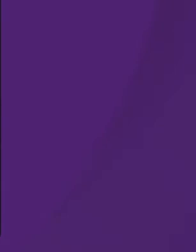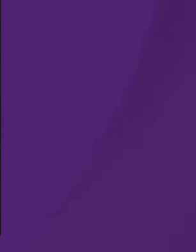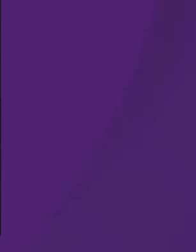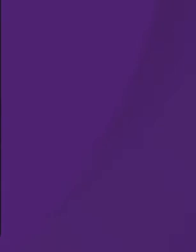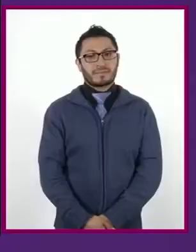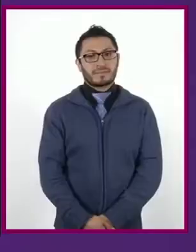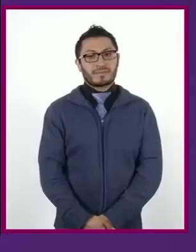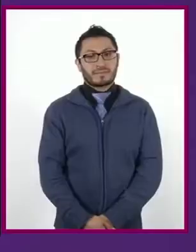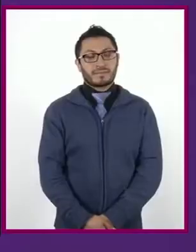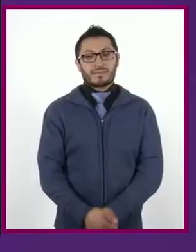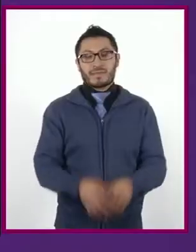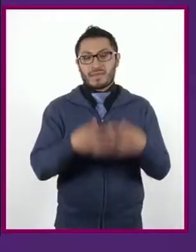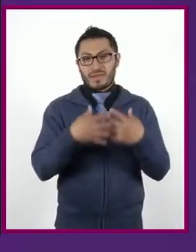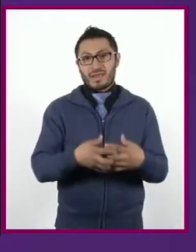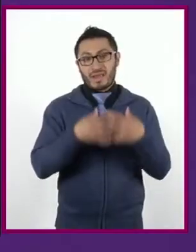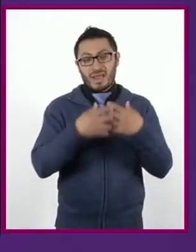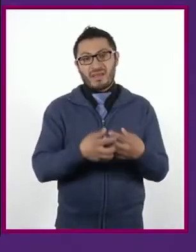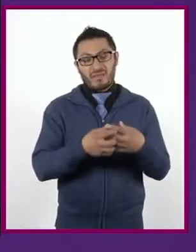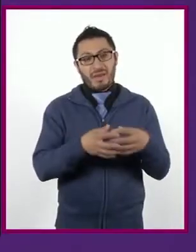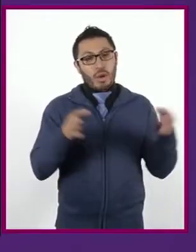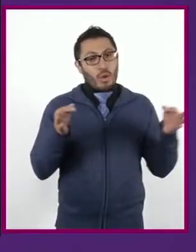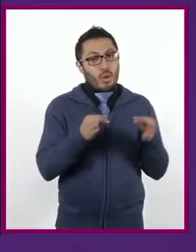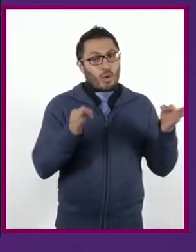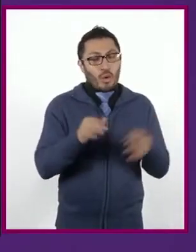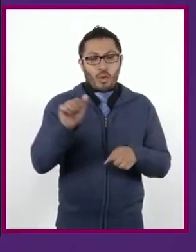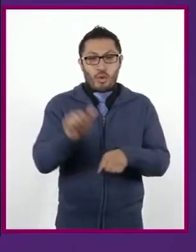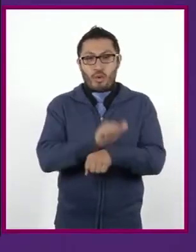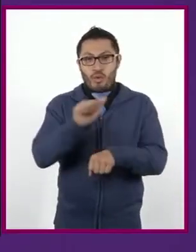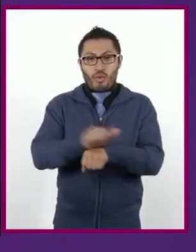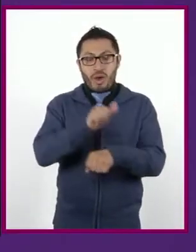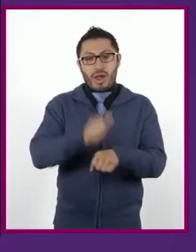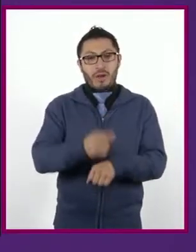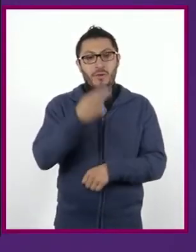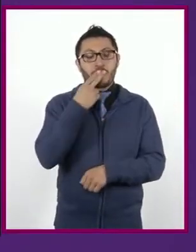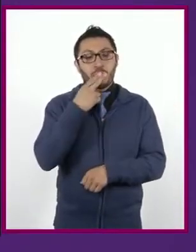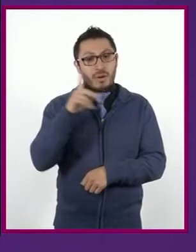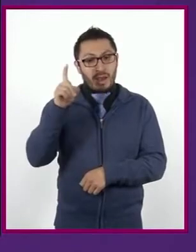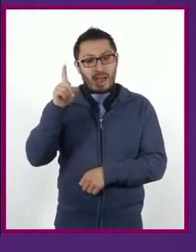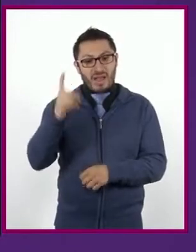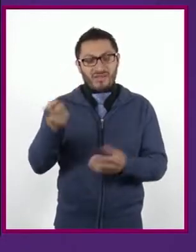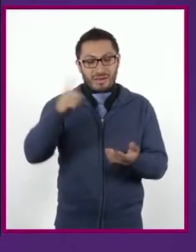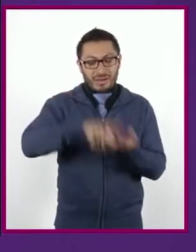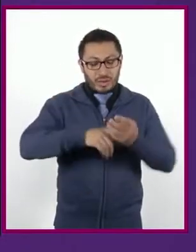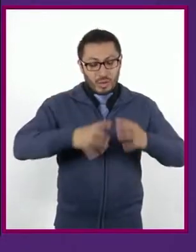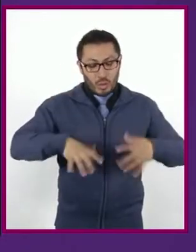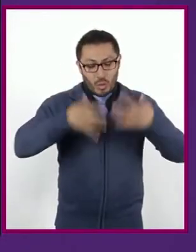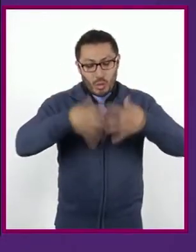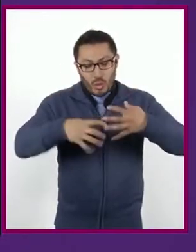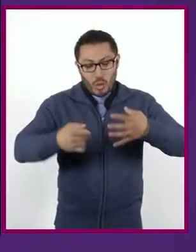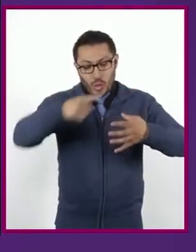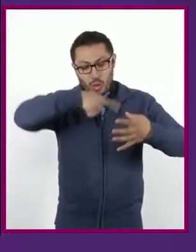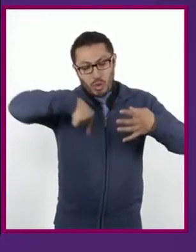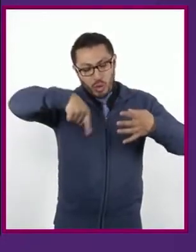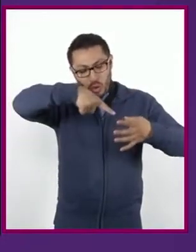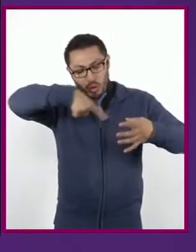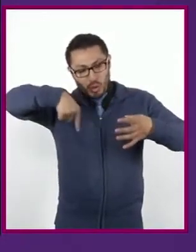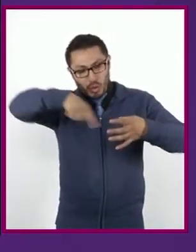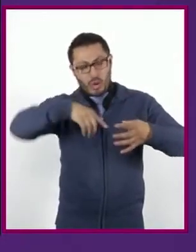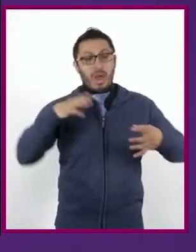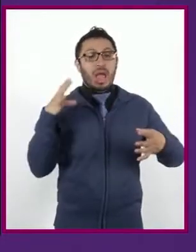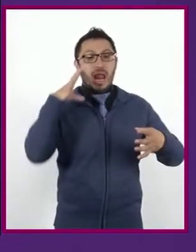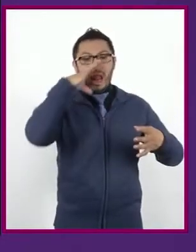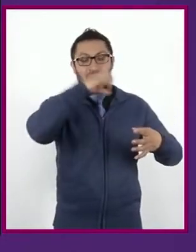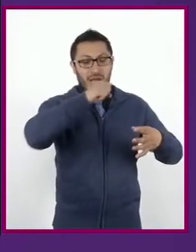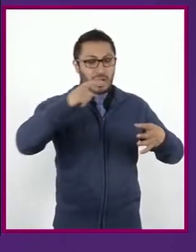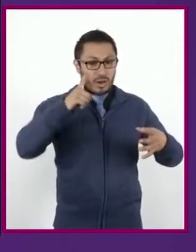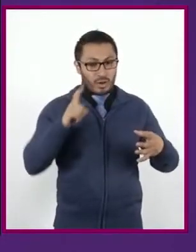El sistema de enfriamiento del automóvil utiliza agua que circula por el motor de manera constante. El calor fluye del motor hacia el